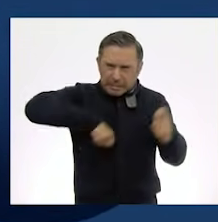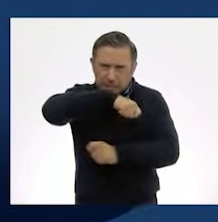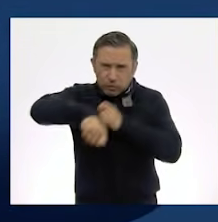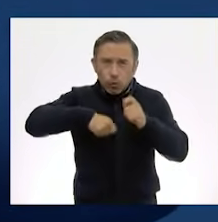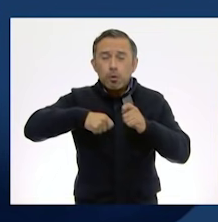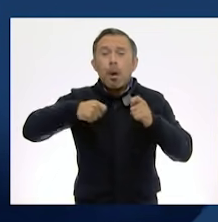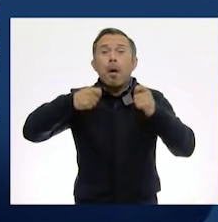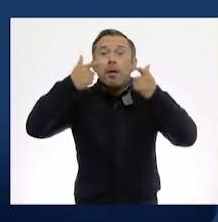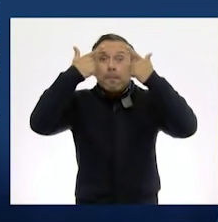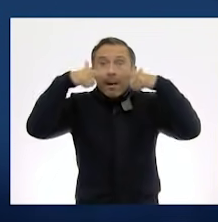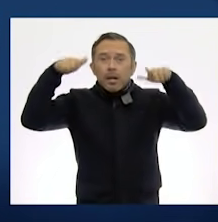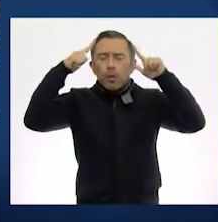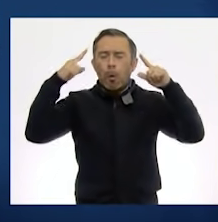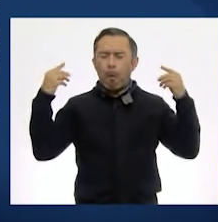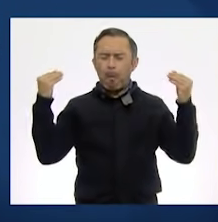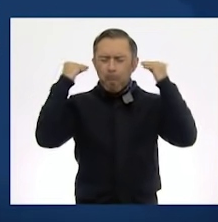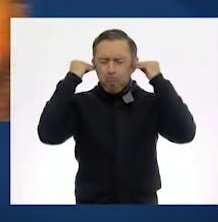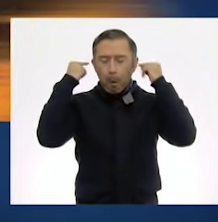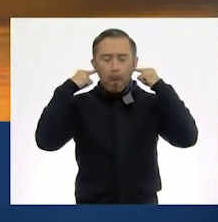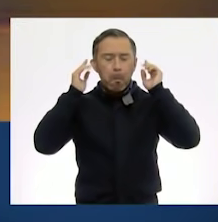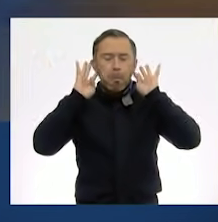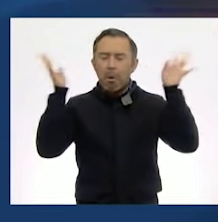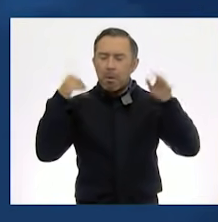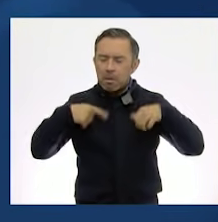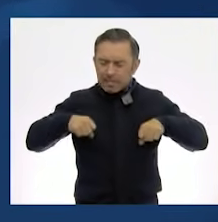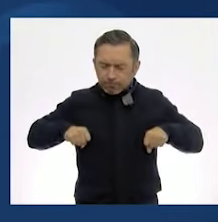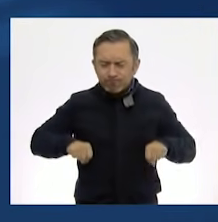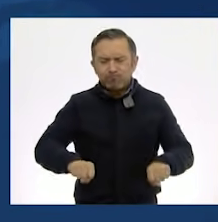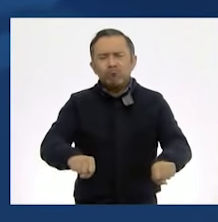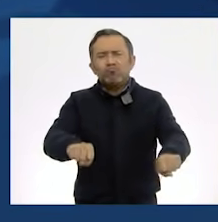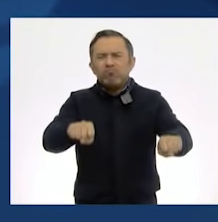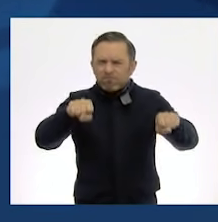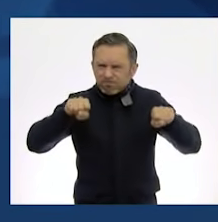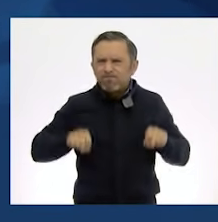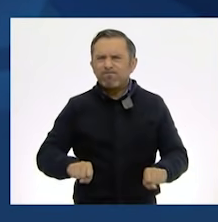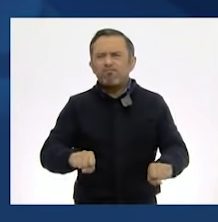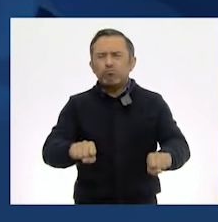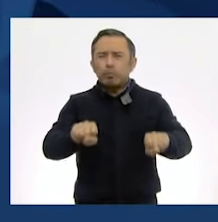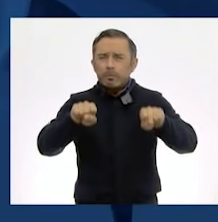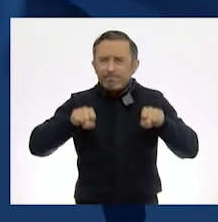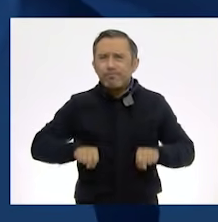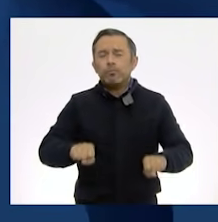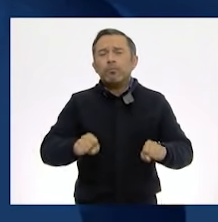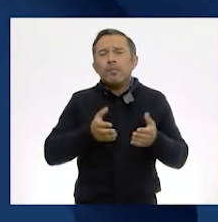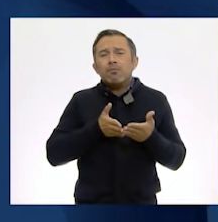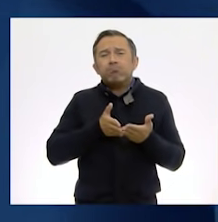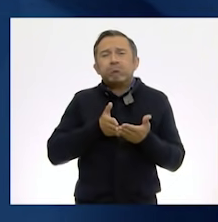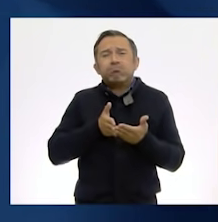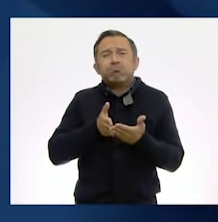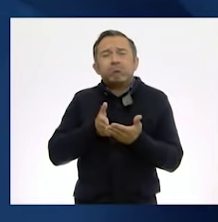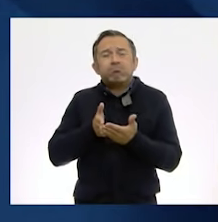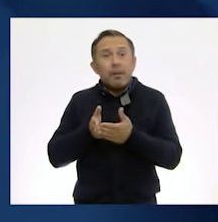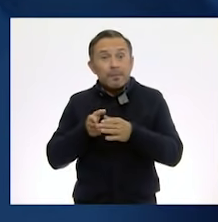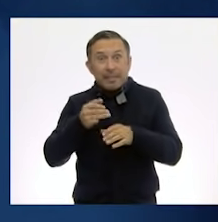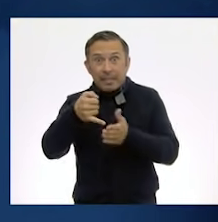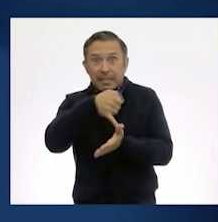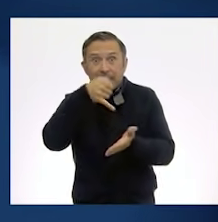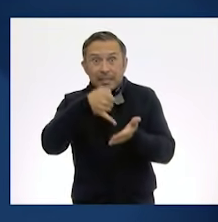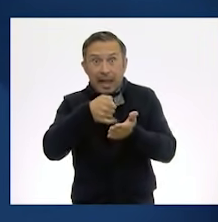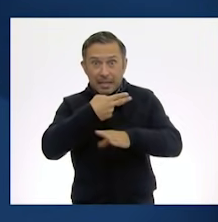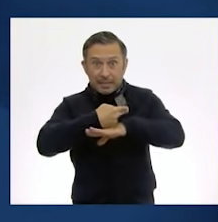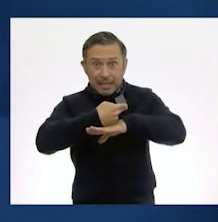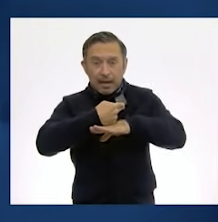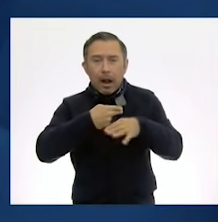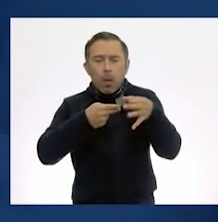sordos, remaban y remaban, y tanto y tan bien remaron, que no tardaron en estar lejos de la peligrosa isla de las